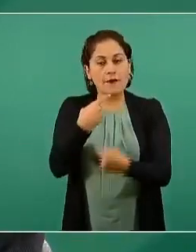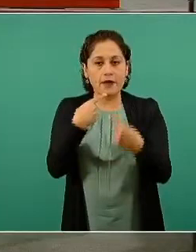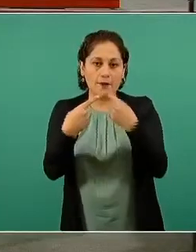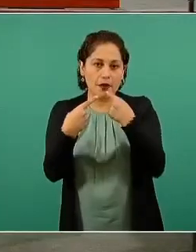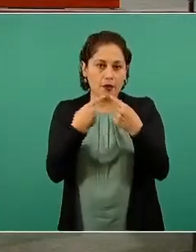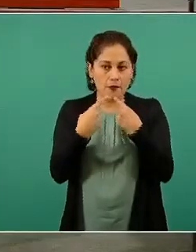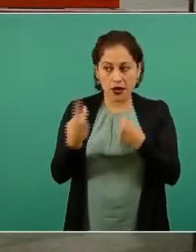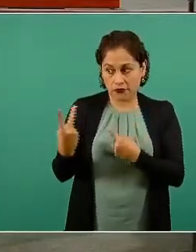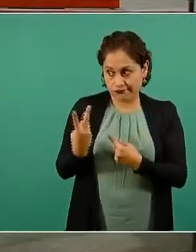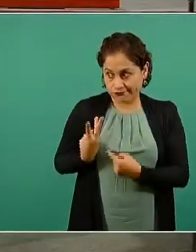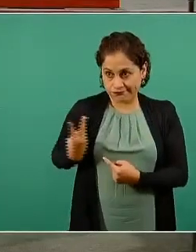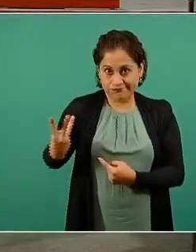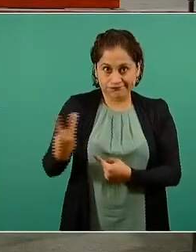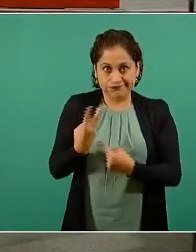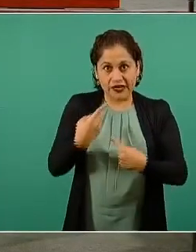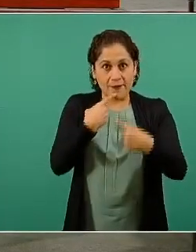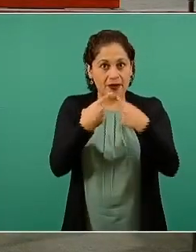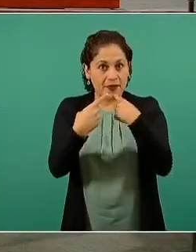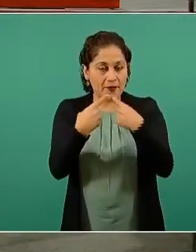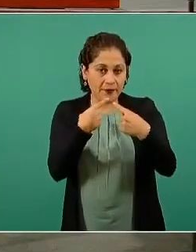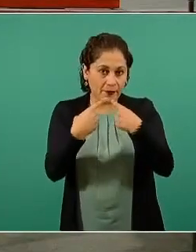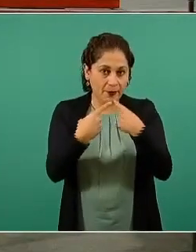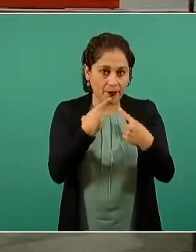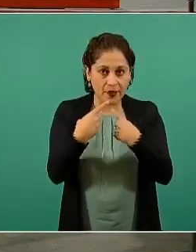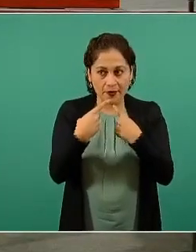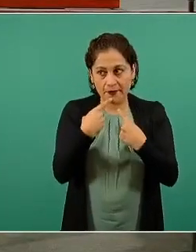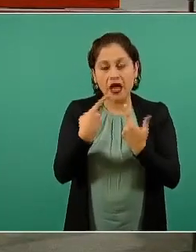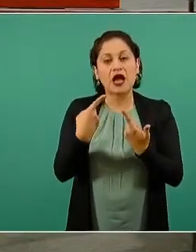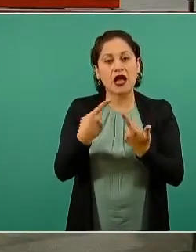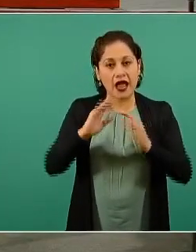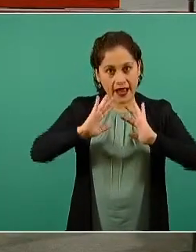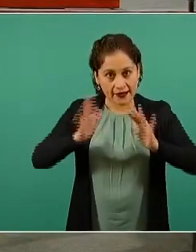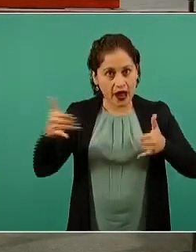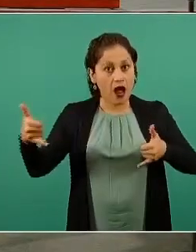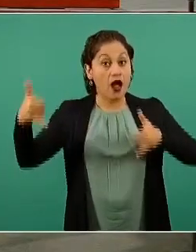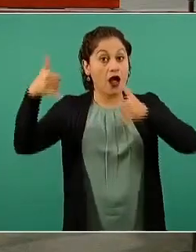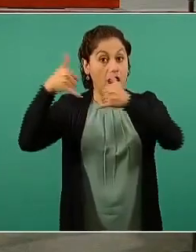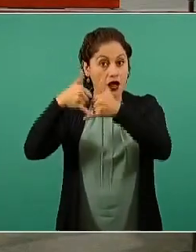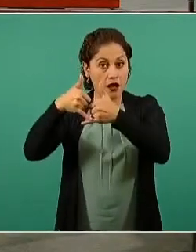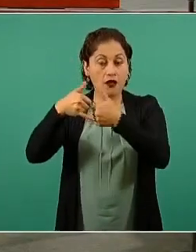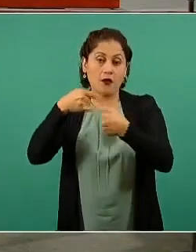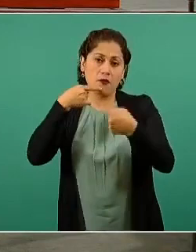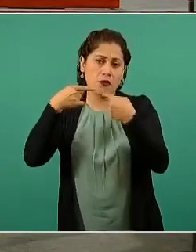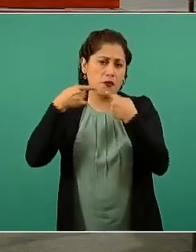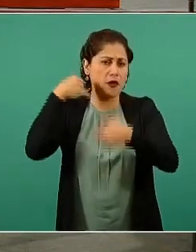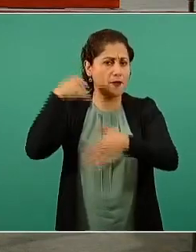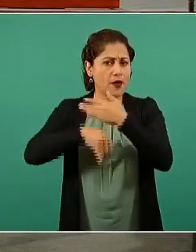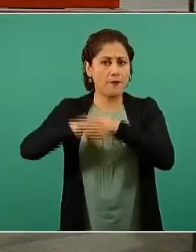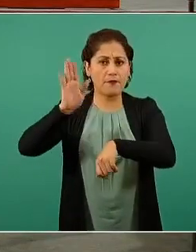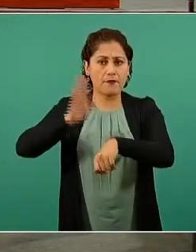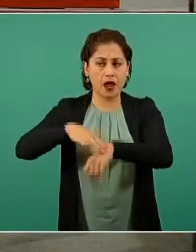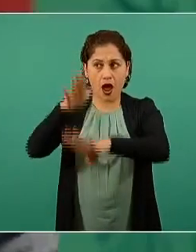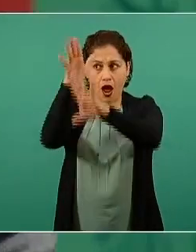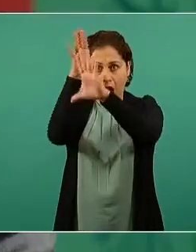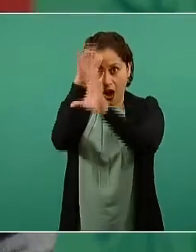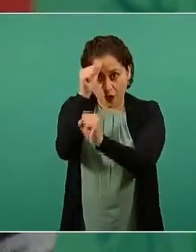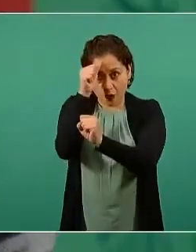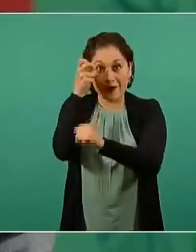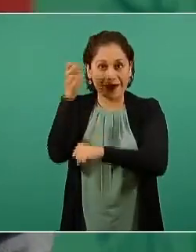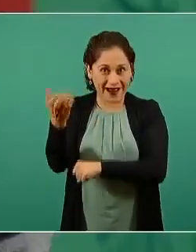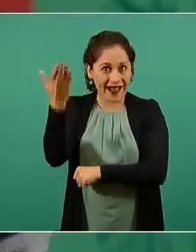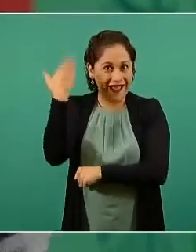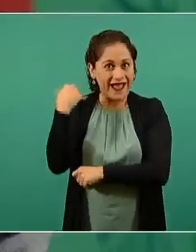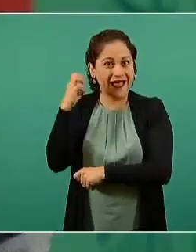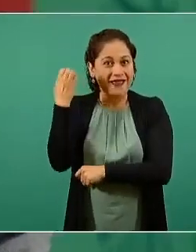con la asesora, pudimos entablar conversación y no solamente eso, sino un diálogo muy productivo que nos permitió concretar en ese mismo